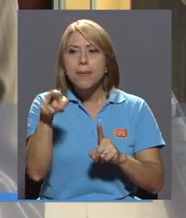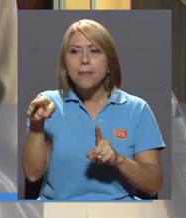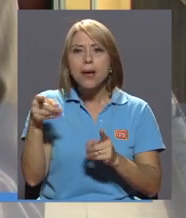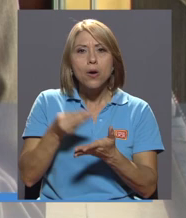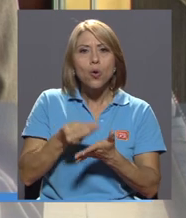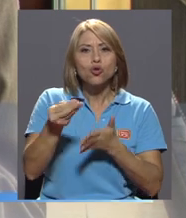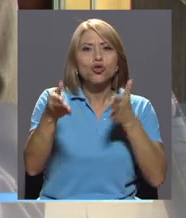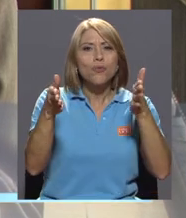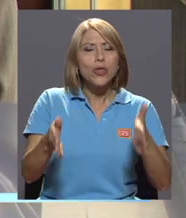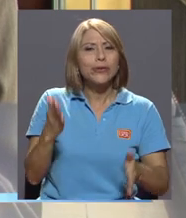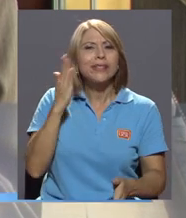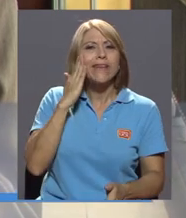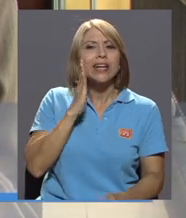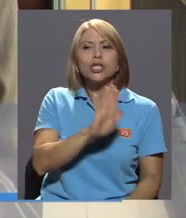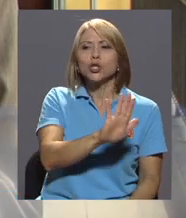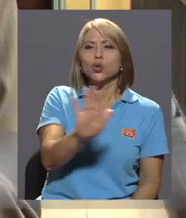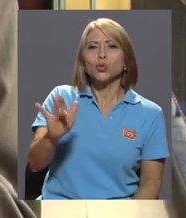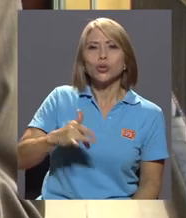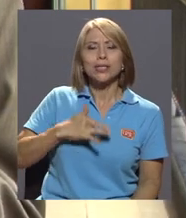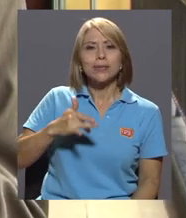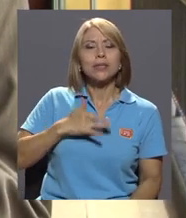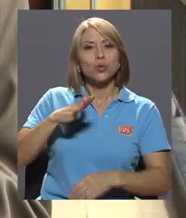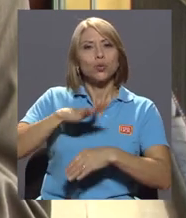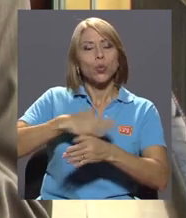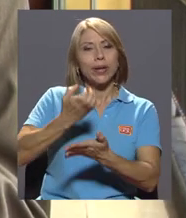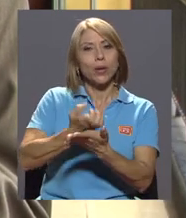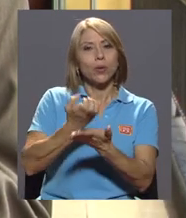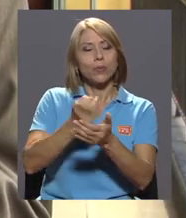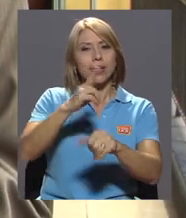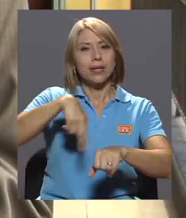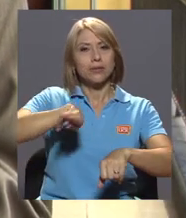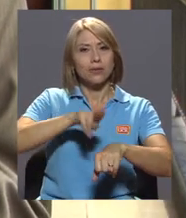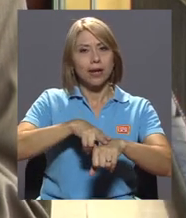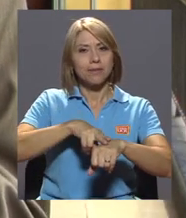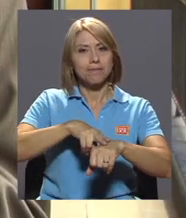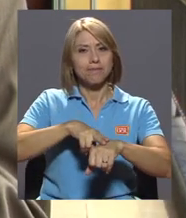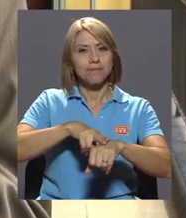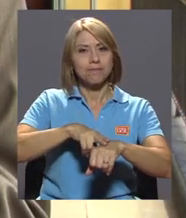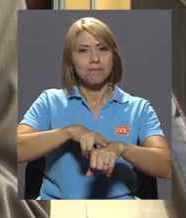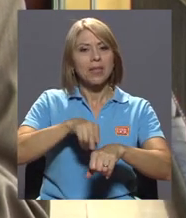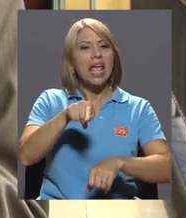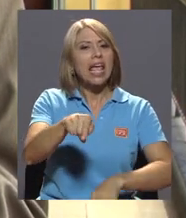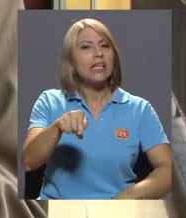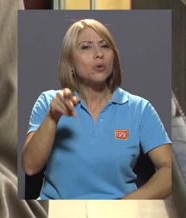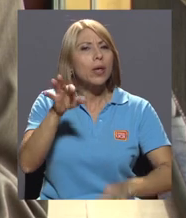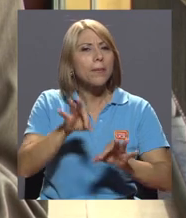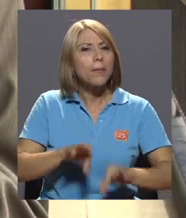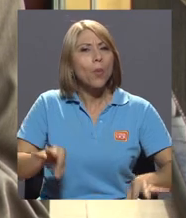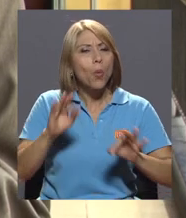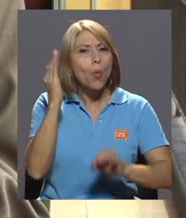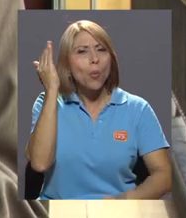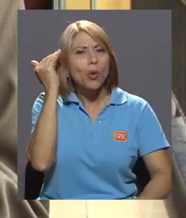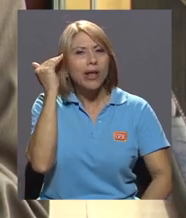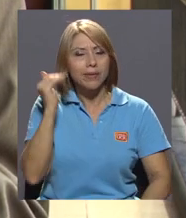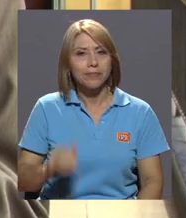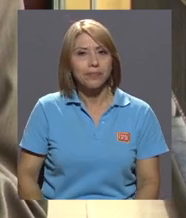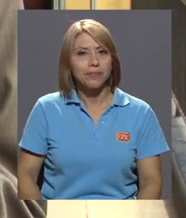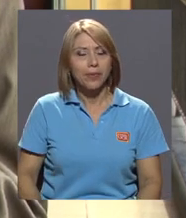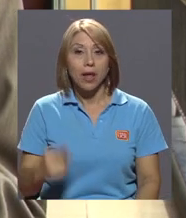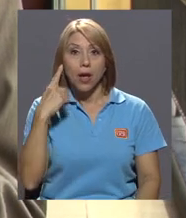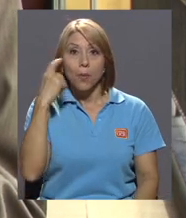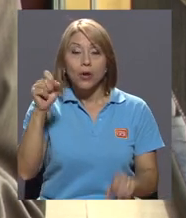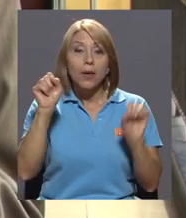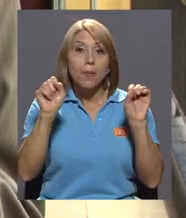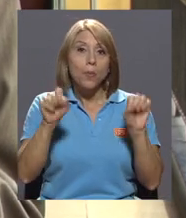para conocer qué sentimiento tienen sobre la economía nacional. ¿Por qué es importante esto? Porque permite